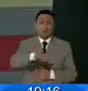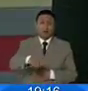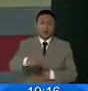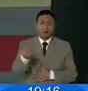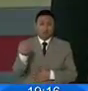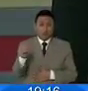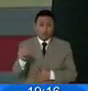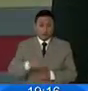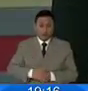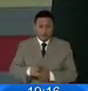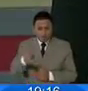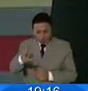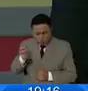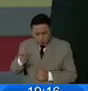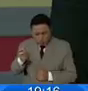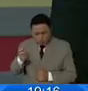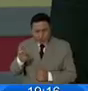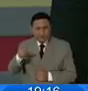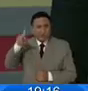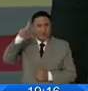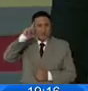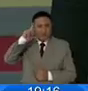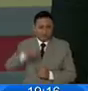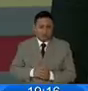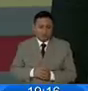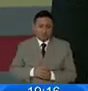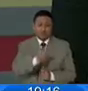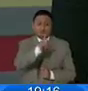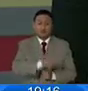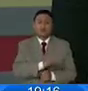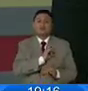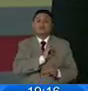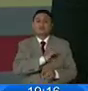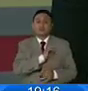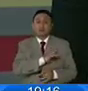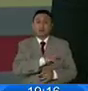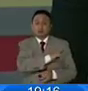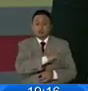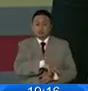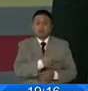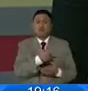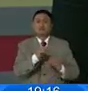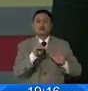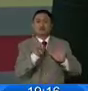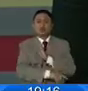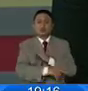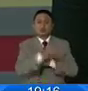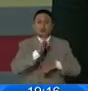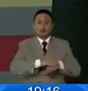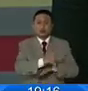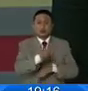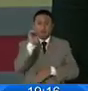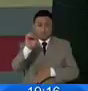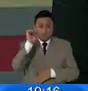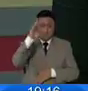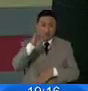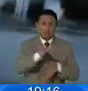menores de edad. Se trata de un ciudadano chileno que fue detenido y acusado de la realización de videos de pornografía